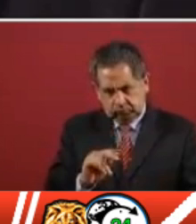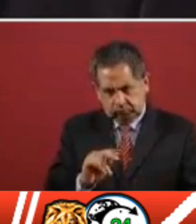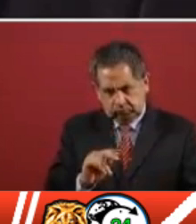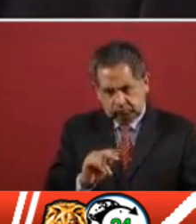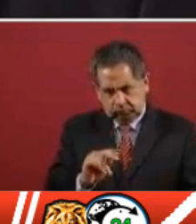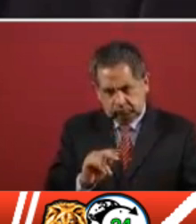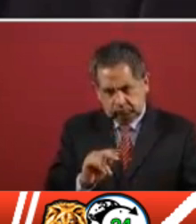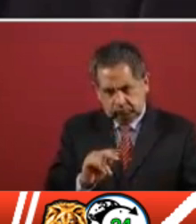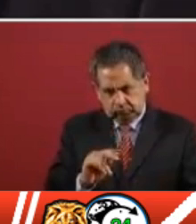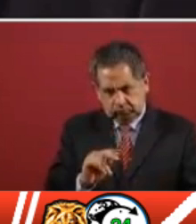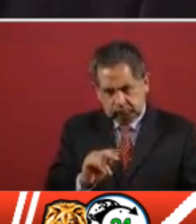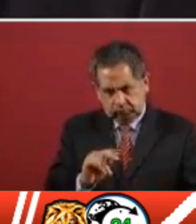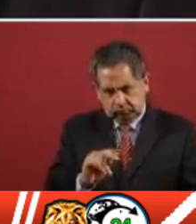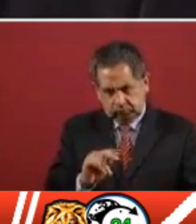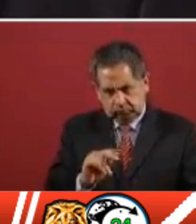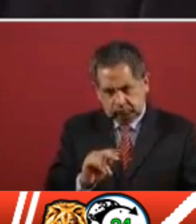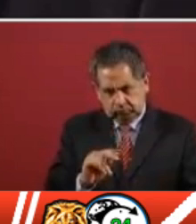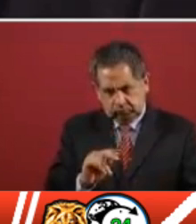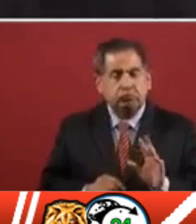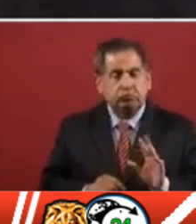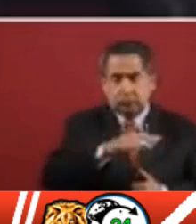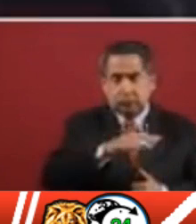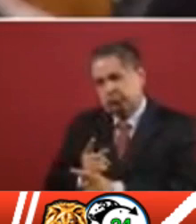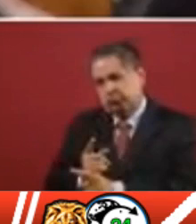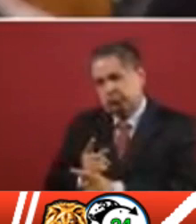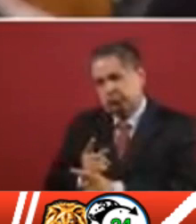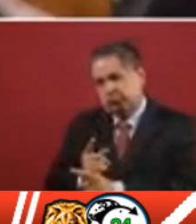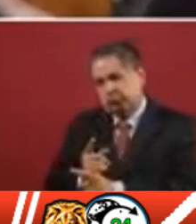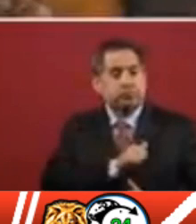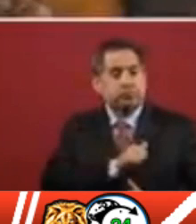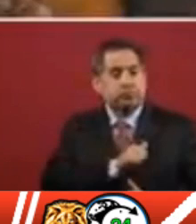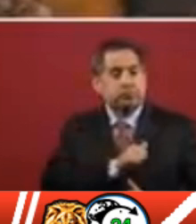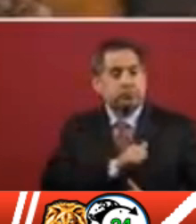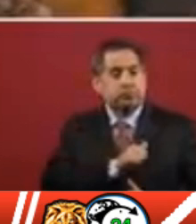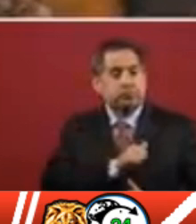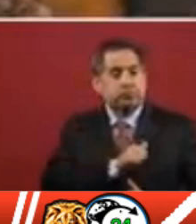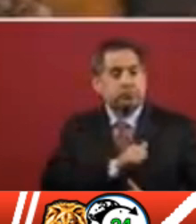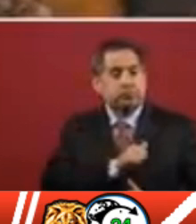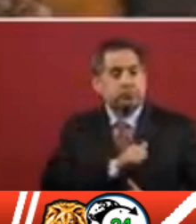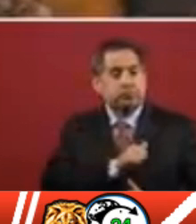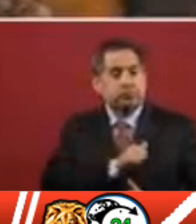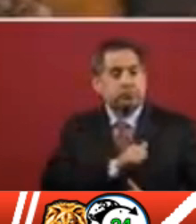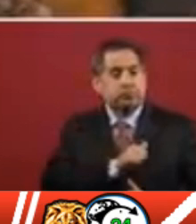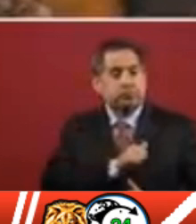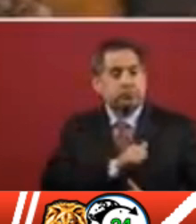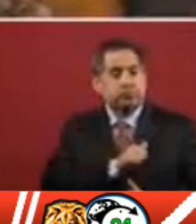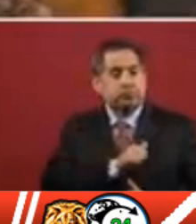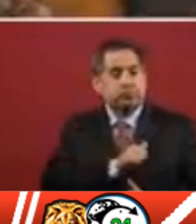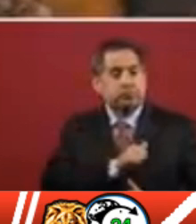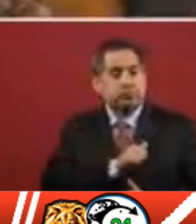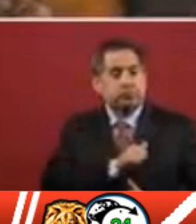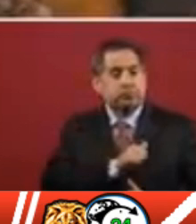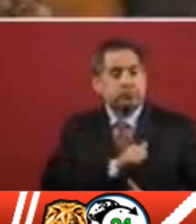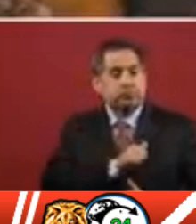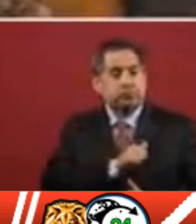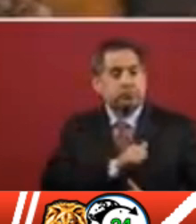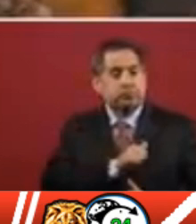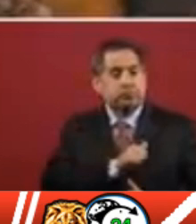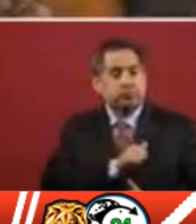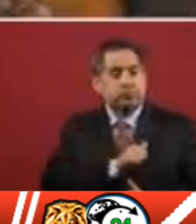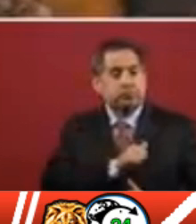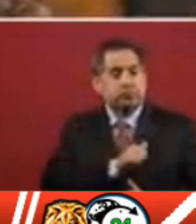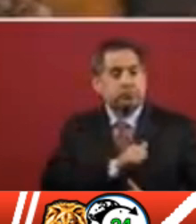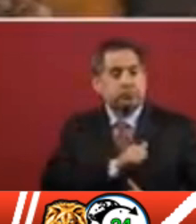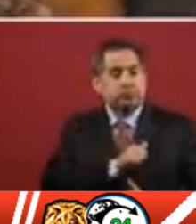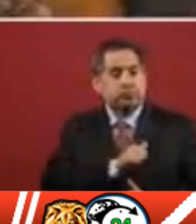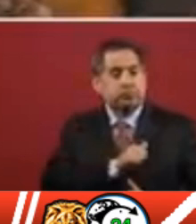Ojo aquí, le preguntan sobre todos esos comunicados que dio la Sedena y que se le fue consultado y que si él tomó